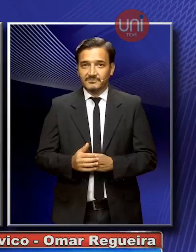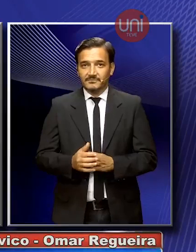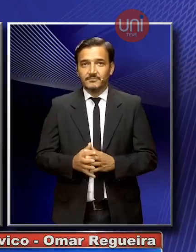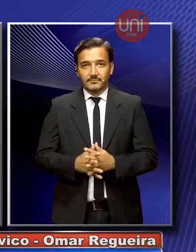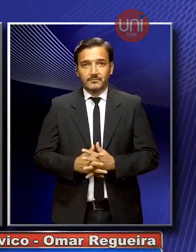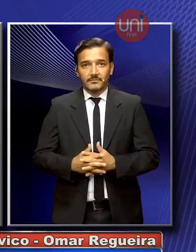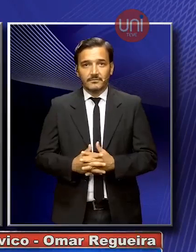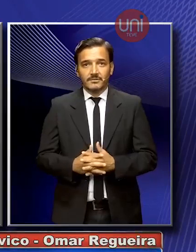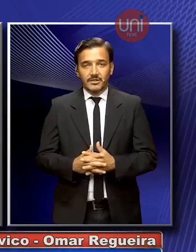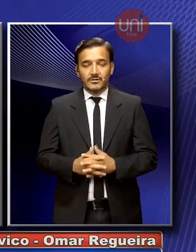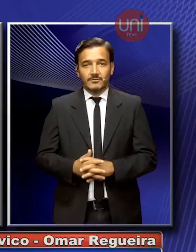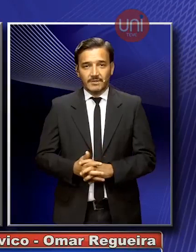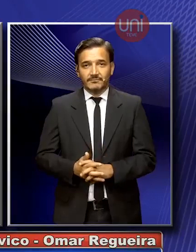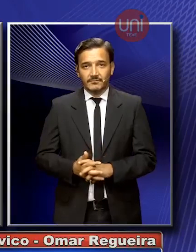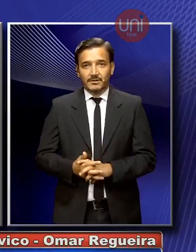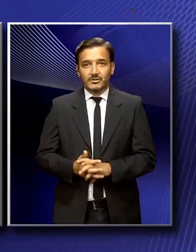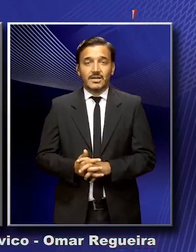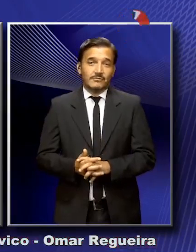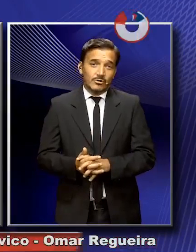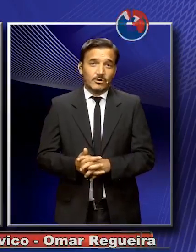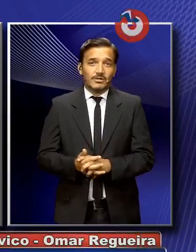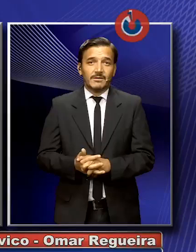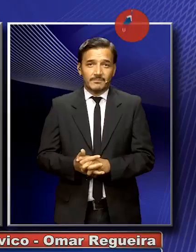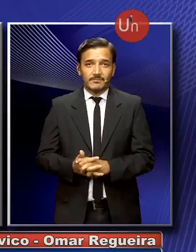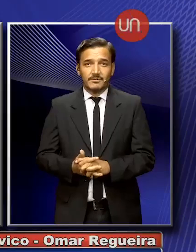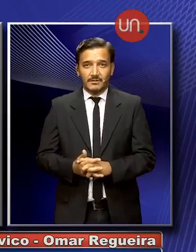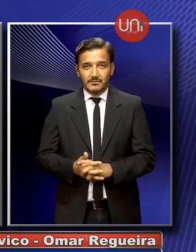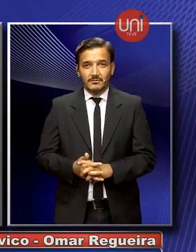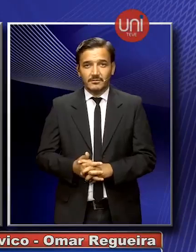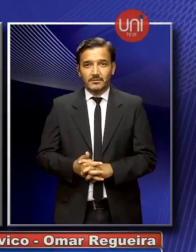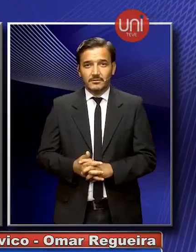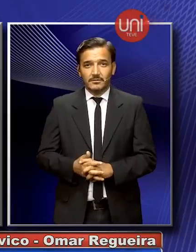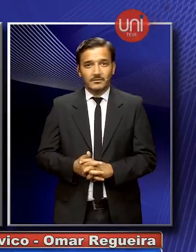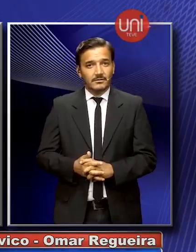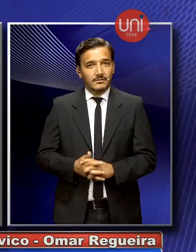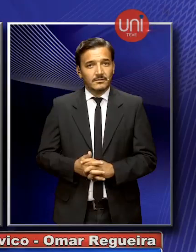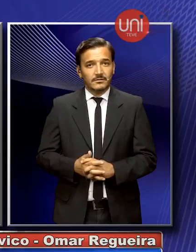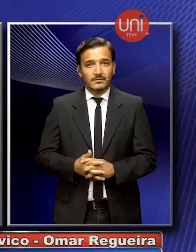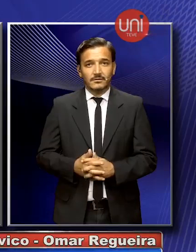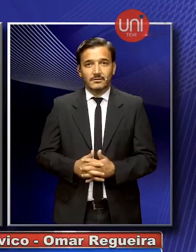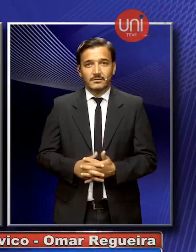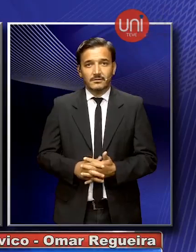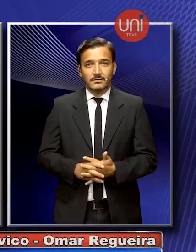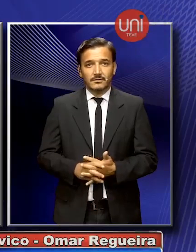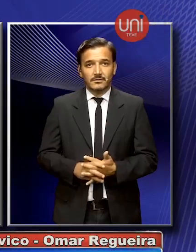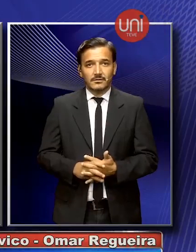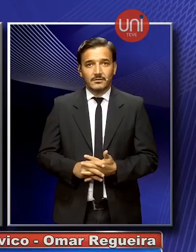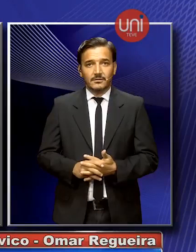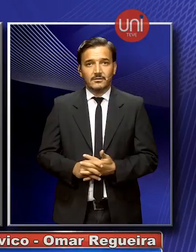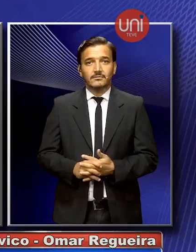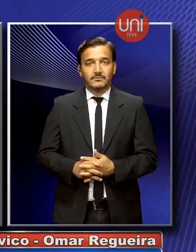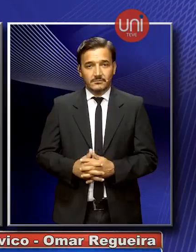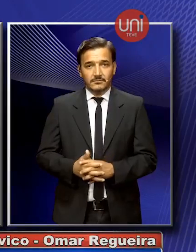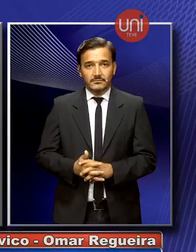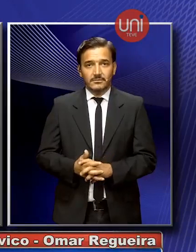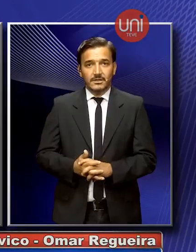no dije que fuera fortuito, ¿no? Sí, no, bien. O sea, esto nos sucedió por el viento. Ahora, eso debería estar preparado para que aguante